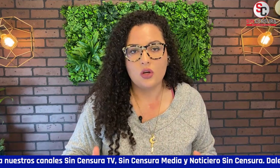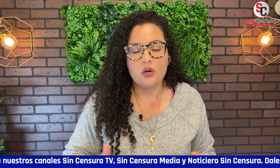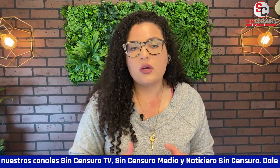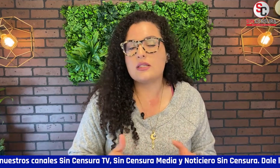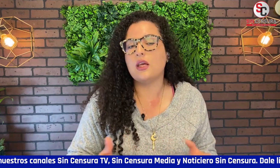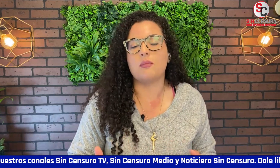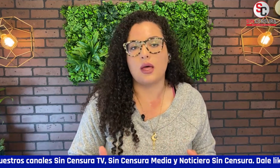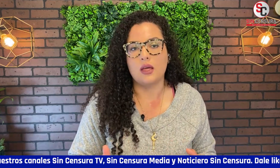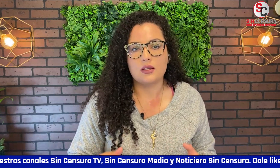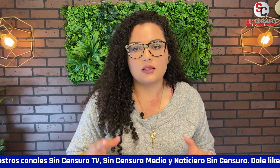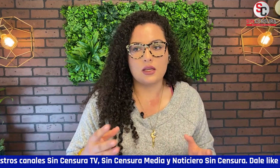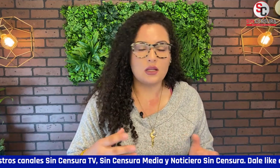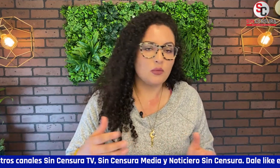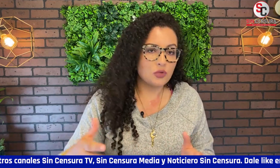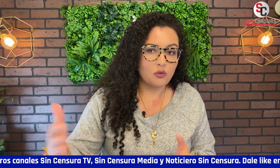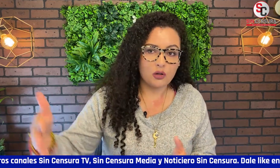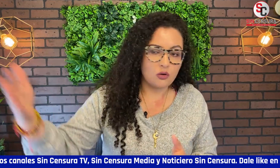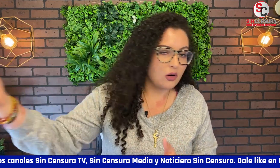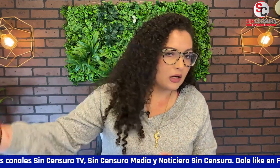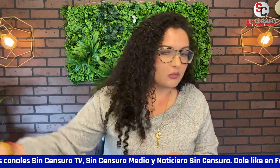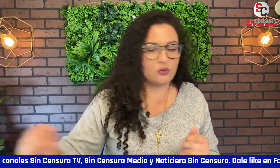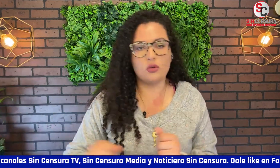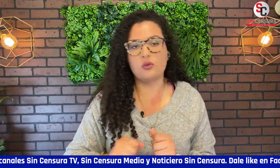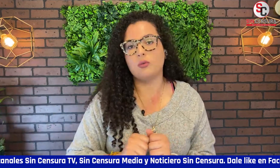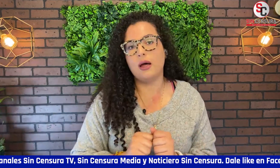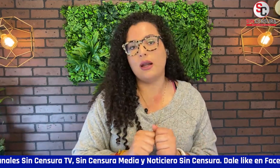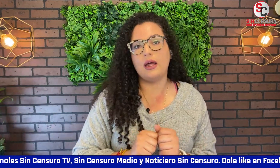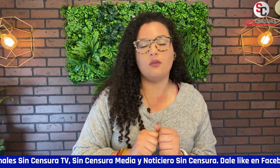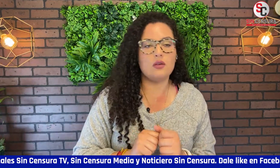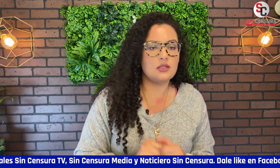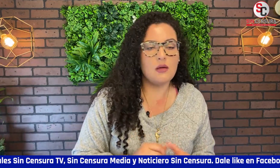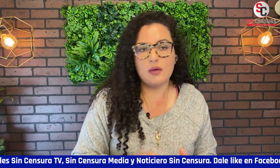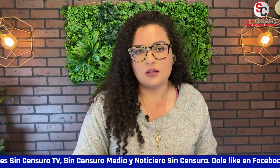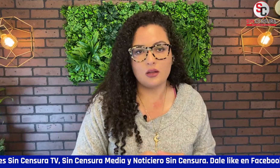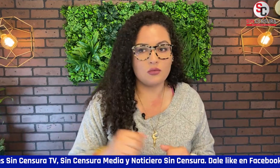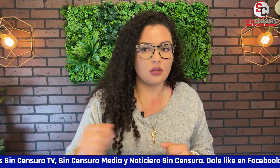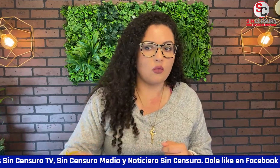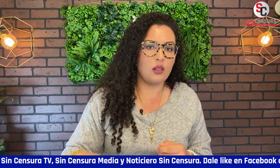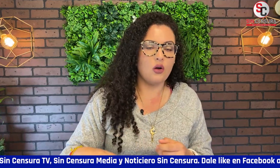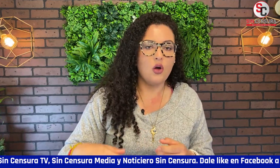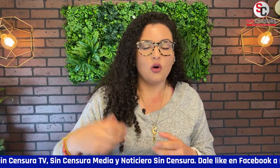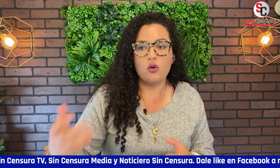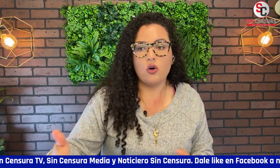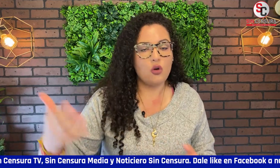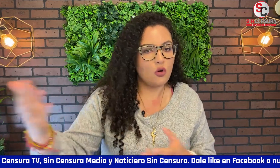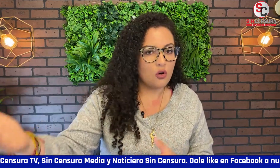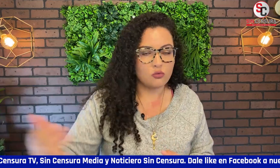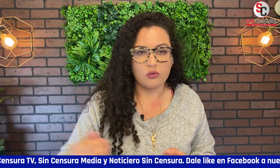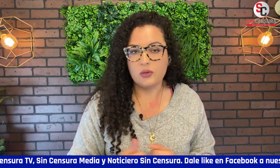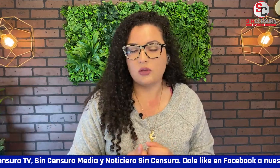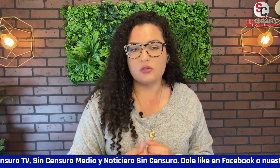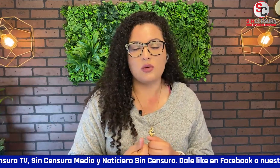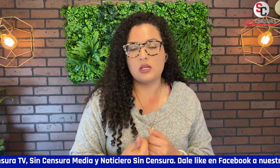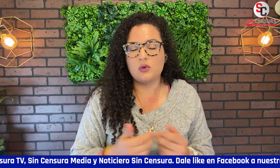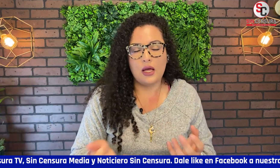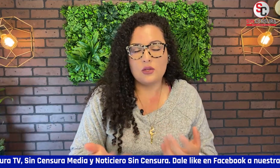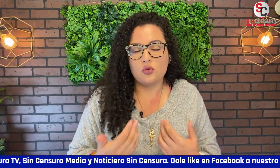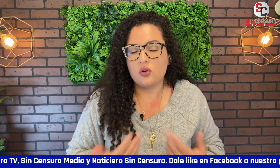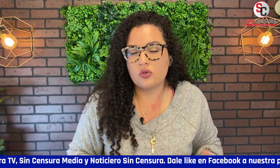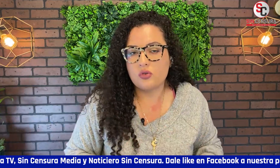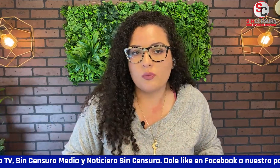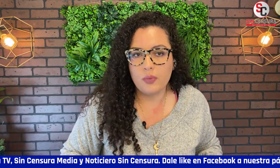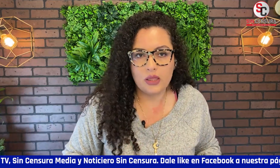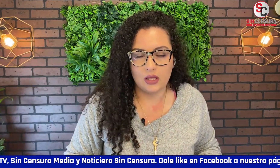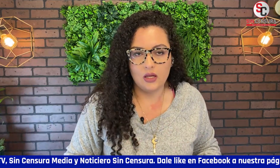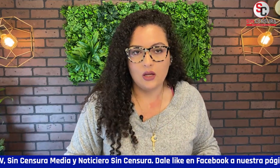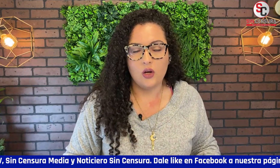punto, no es tema si estamos de acuerdo con la revolución cubana, no es tema si estamos de acuerdo o no con los movimientos en Venezuela, eso